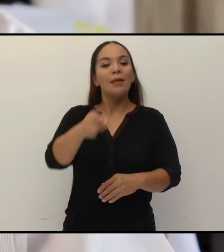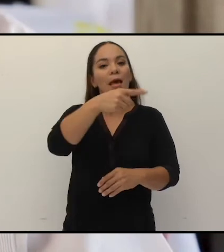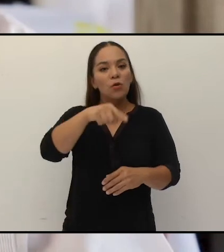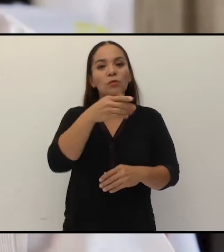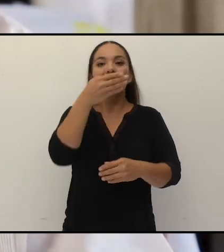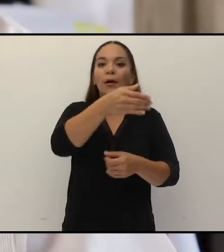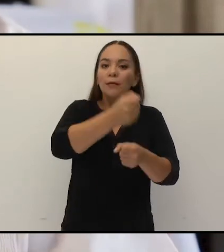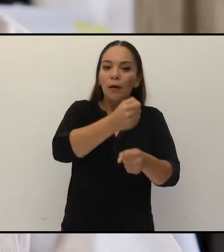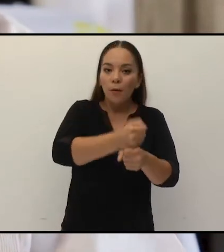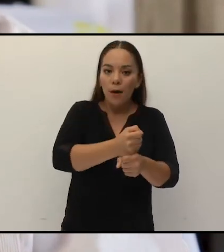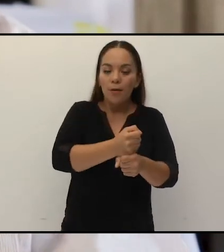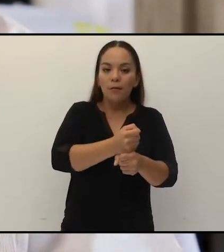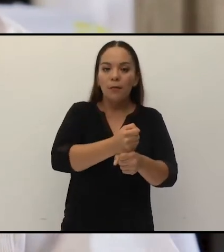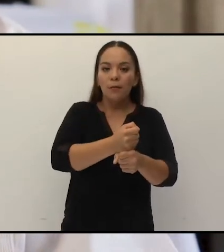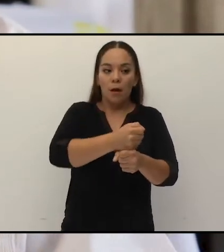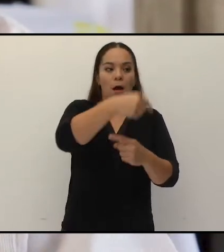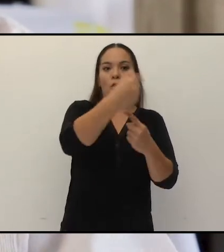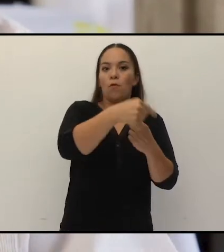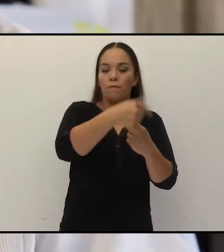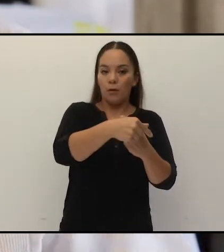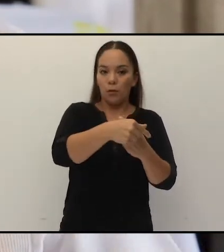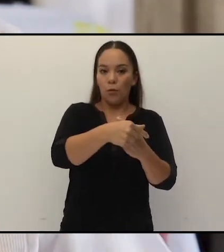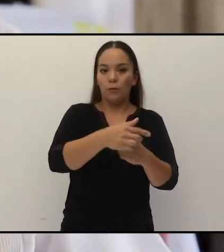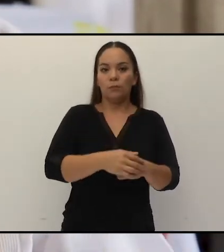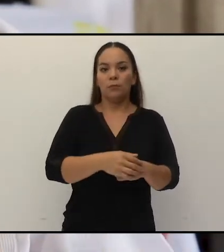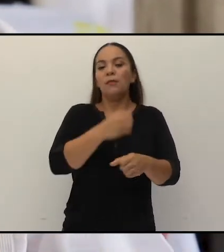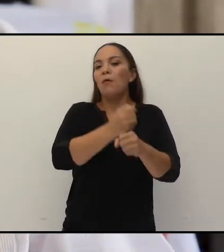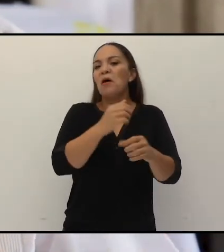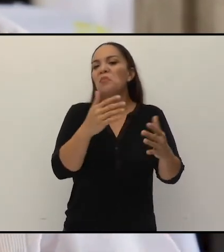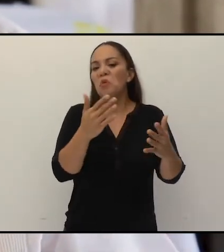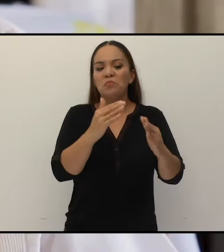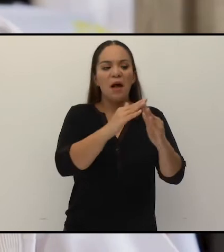ellos iban a trabajar a golpito, trabajaban